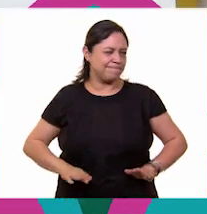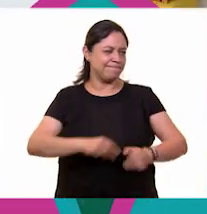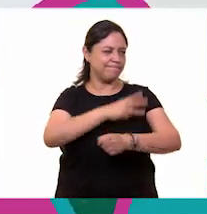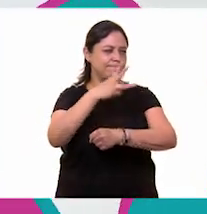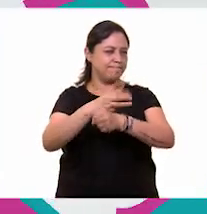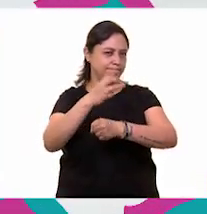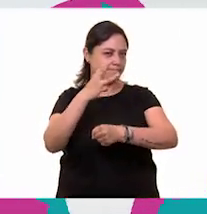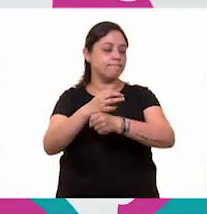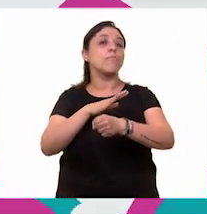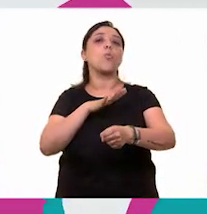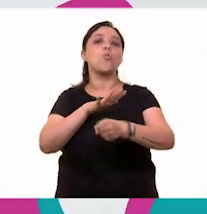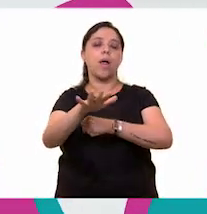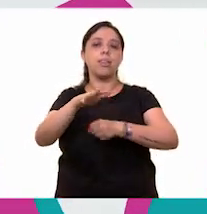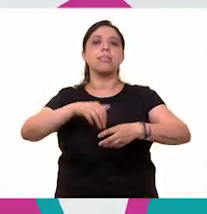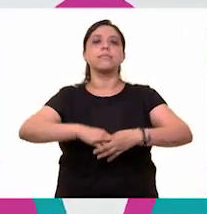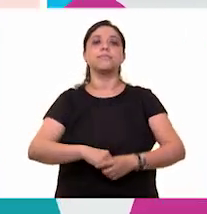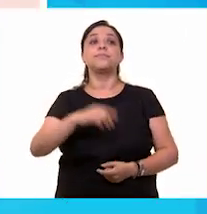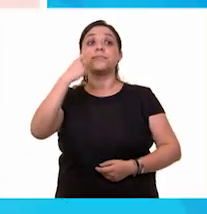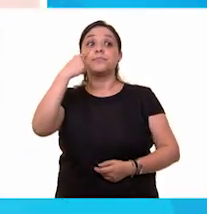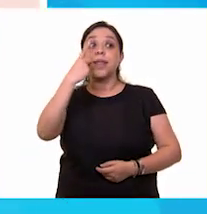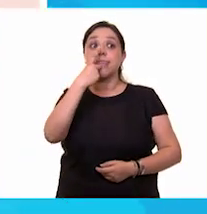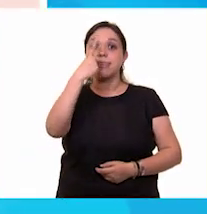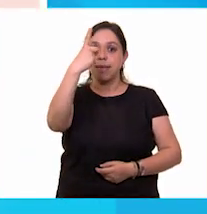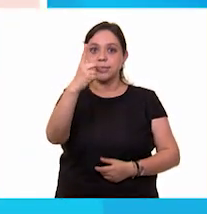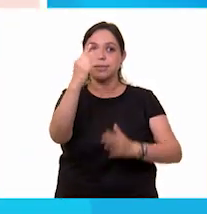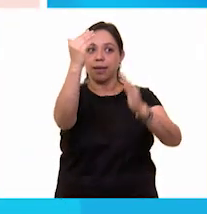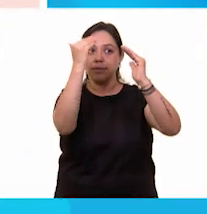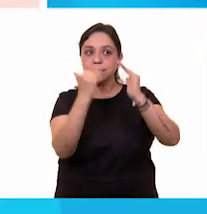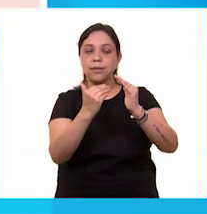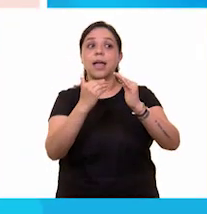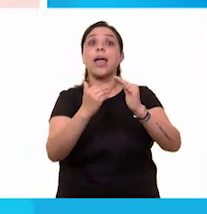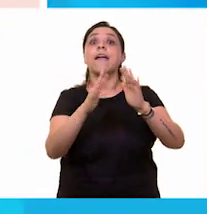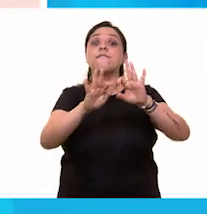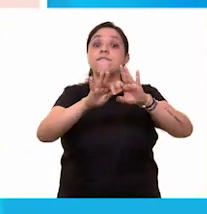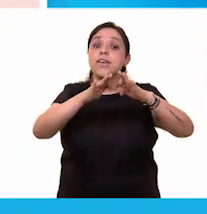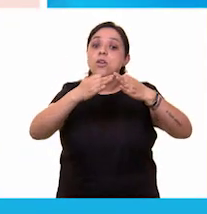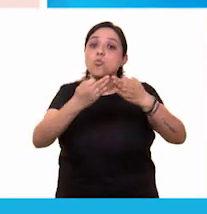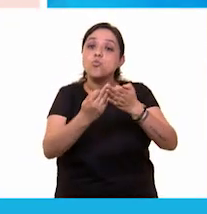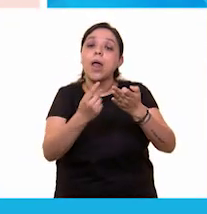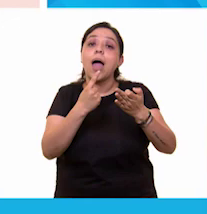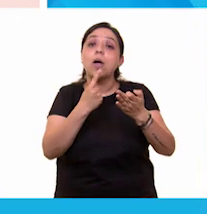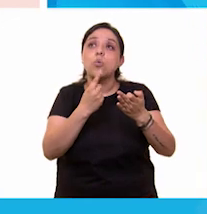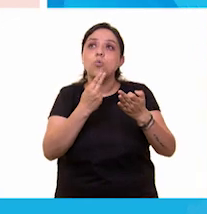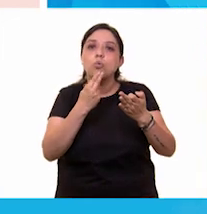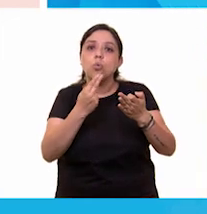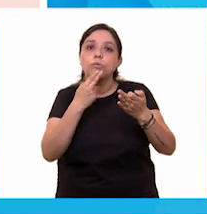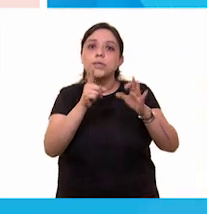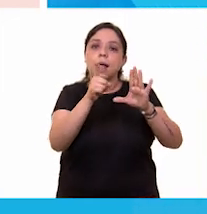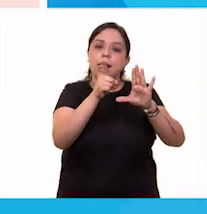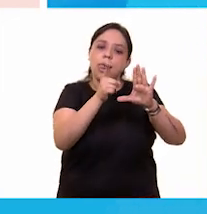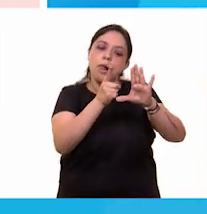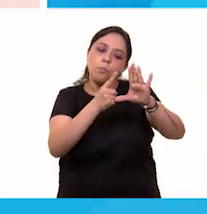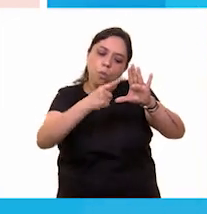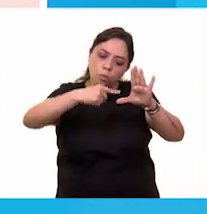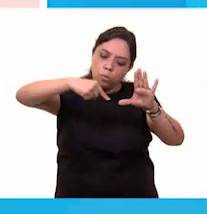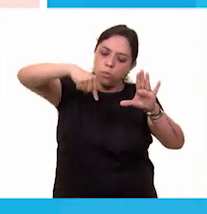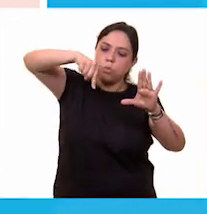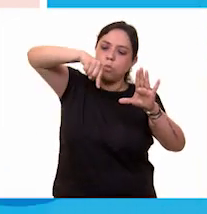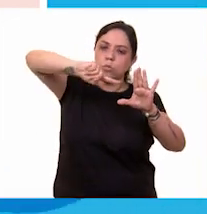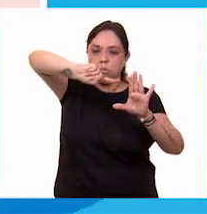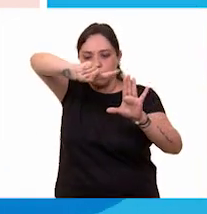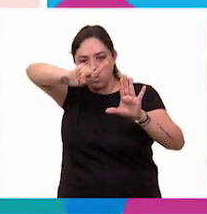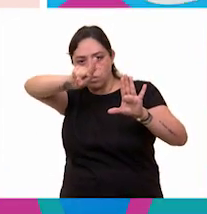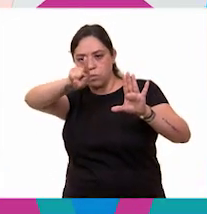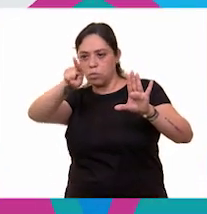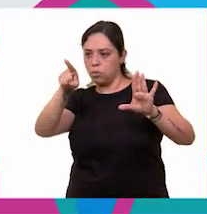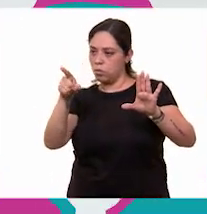mantel grande. Y dice, figuras con lados curvos. Ajá. Figuras con lados curvos.